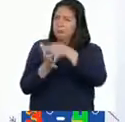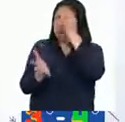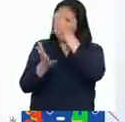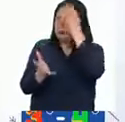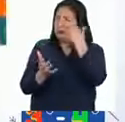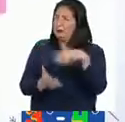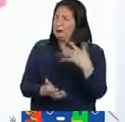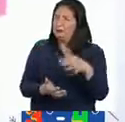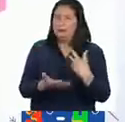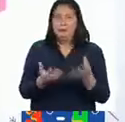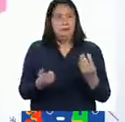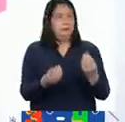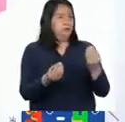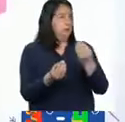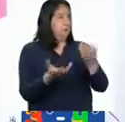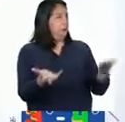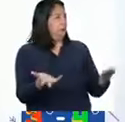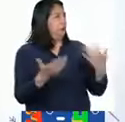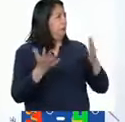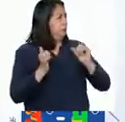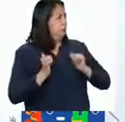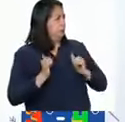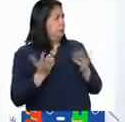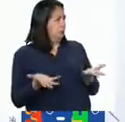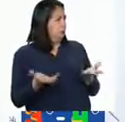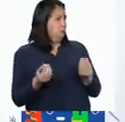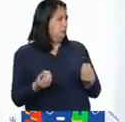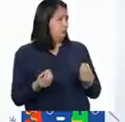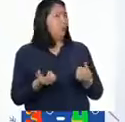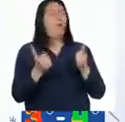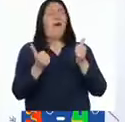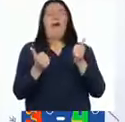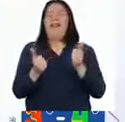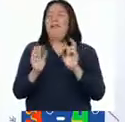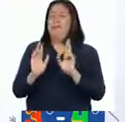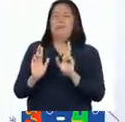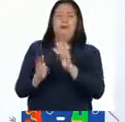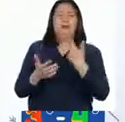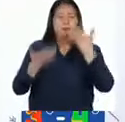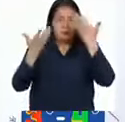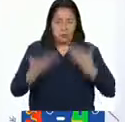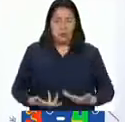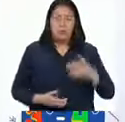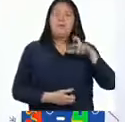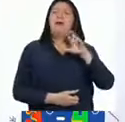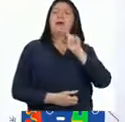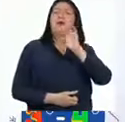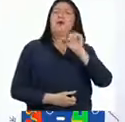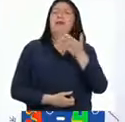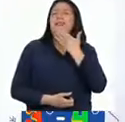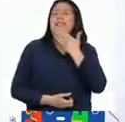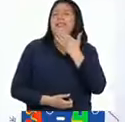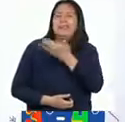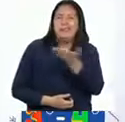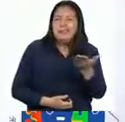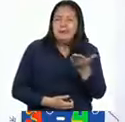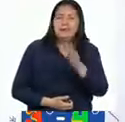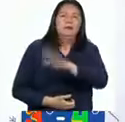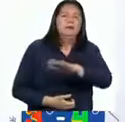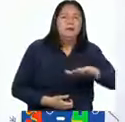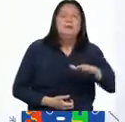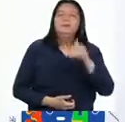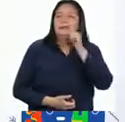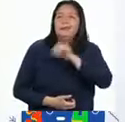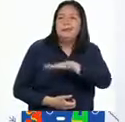aprendizaje. ¿Cómo la han pasado en este descanso? Espero que súper. Soy Paola Moreno y este programa está dirigido para niñas y